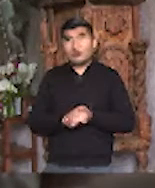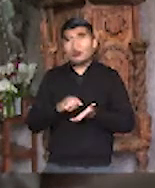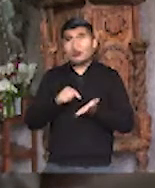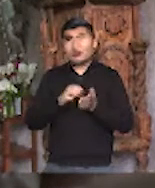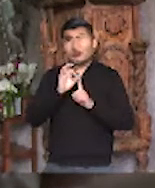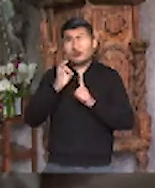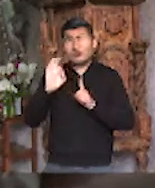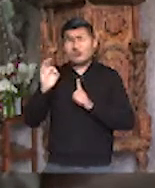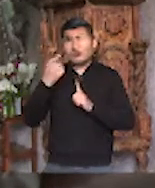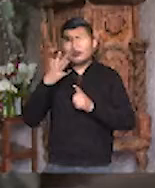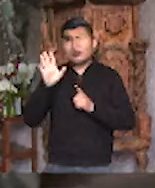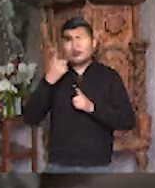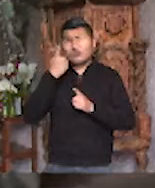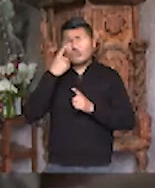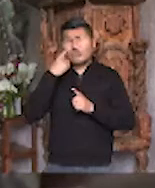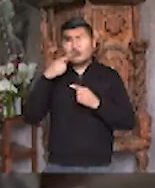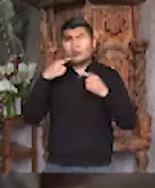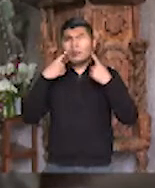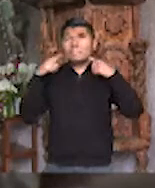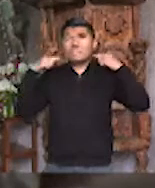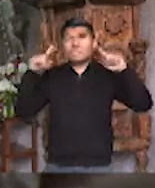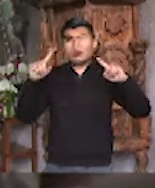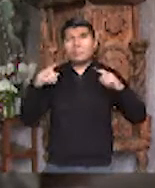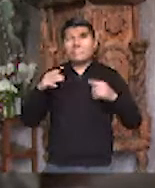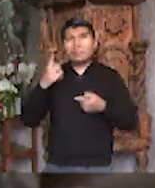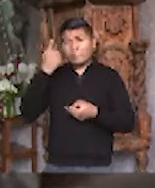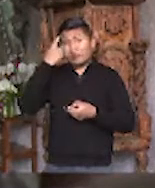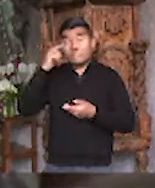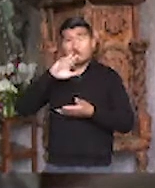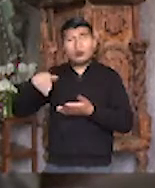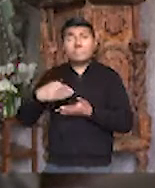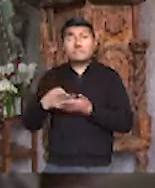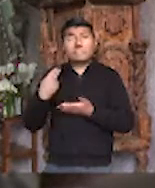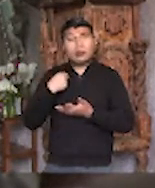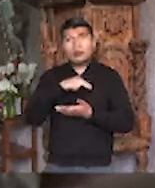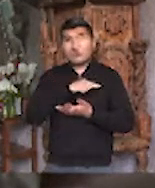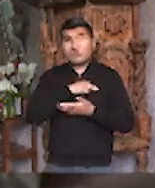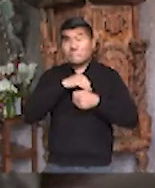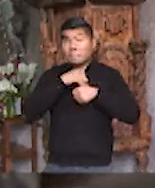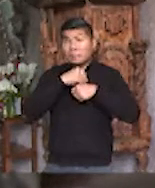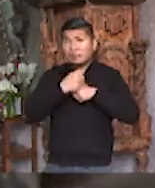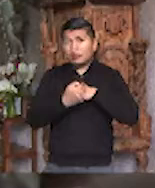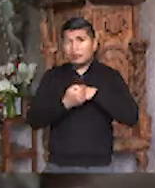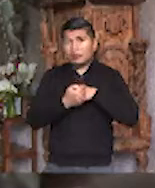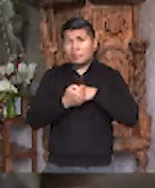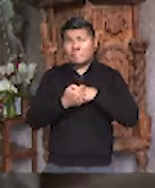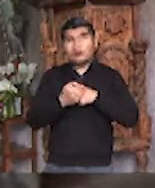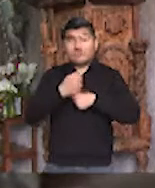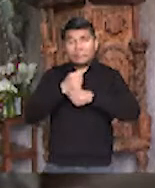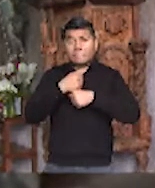frase muy conocida también por todos nosotros pan y sirve